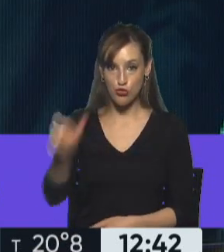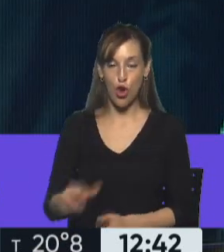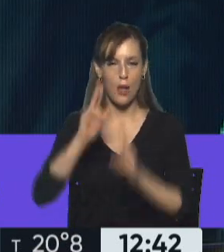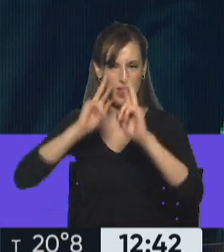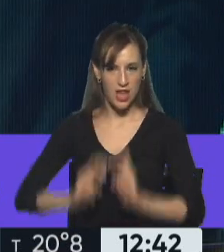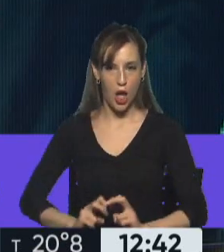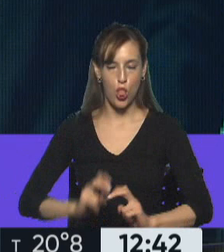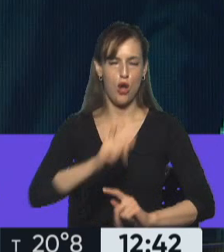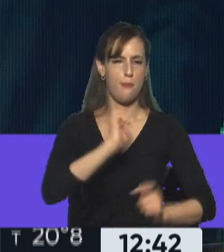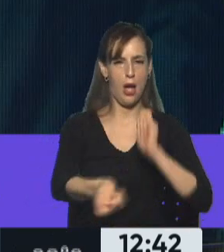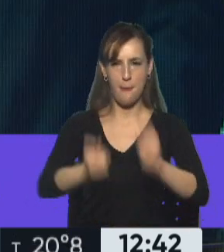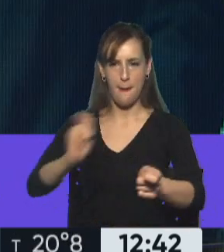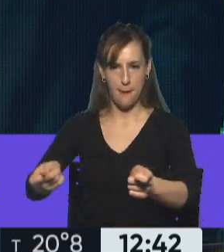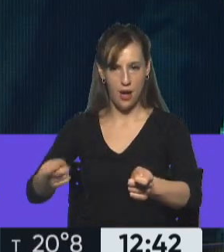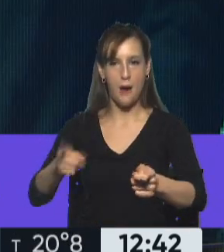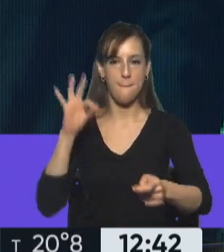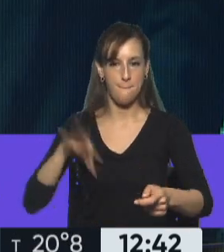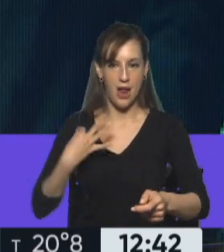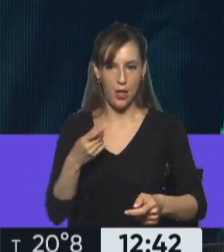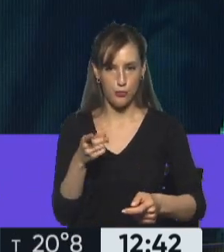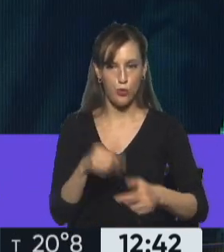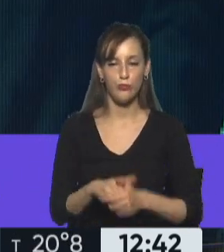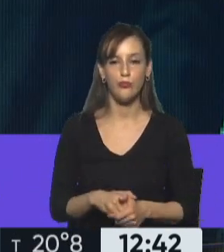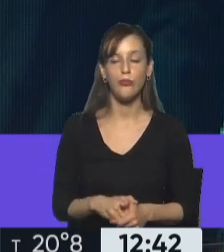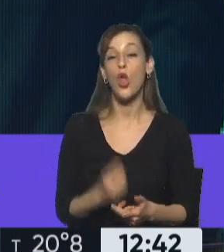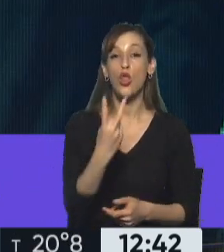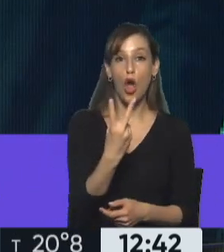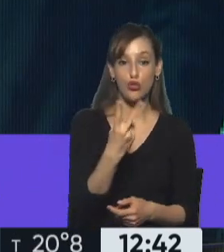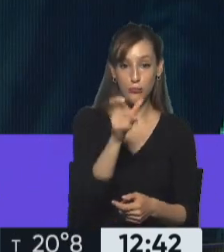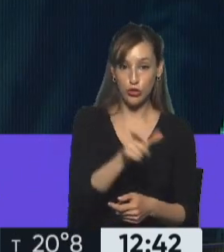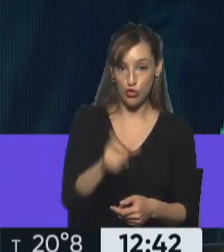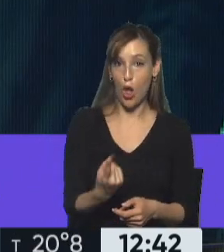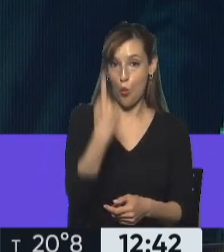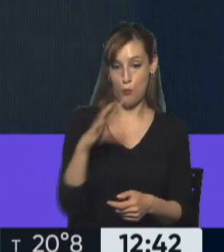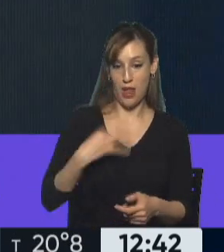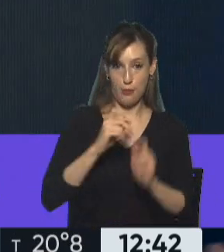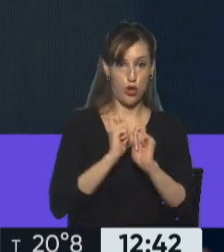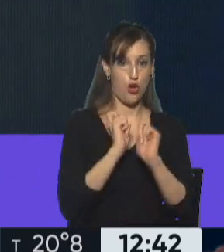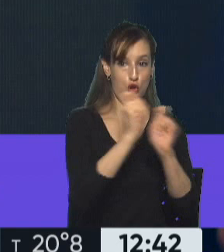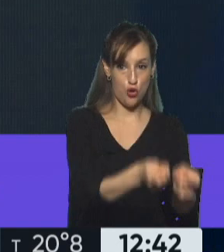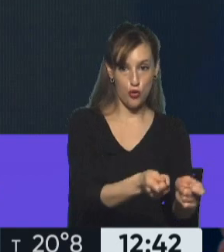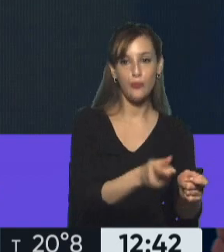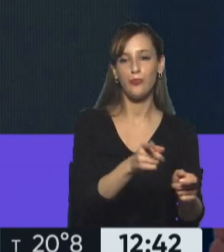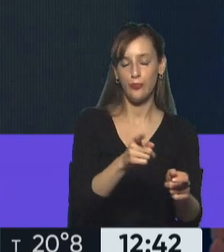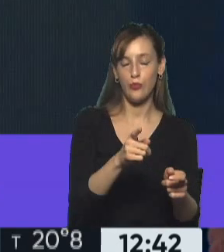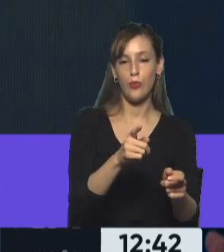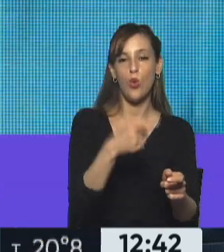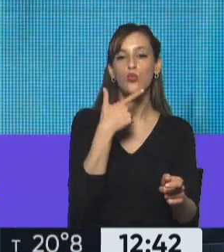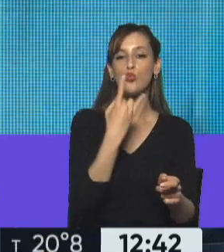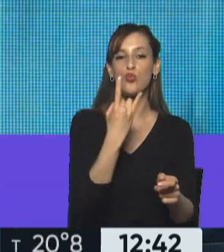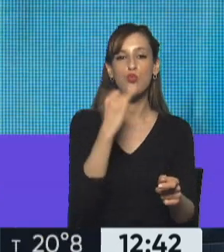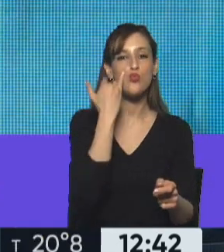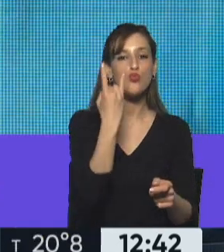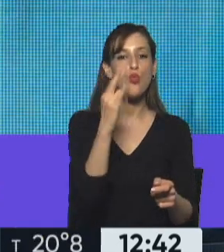van a digamos compartir la mitad del premio y uno por el otro los dos que comparten son su gurú manabí